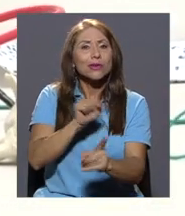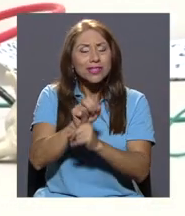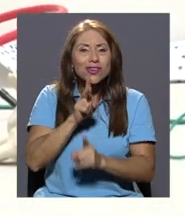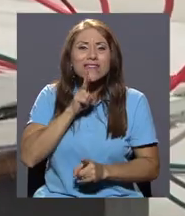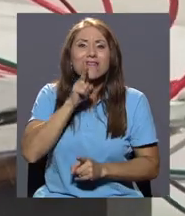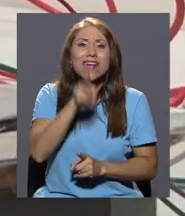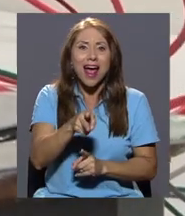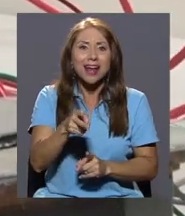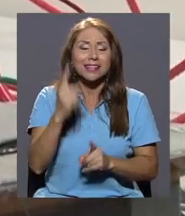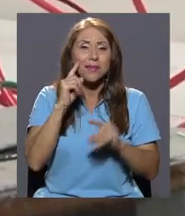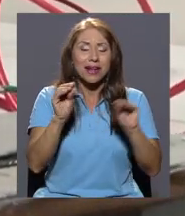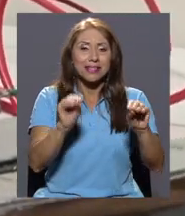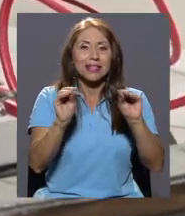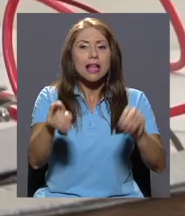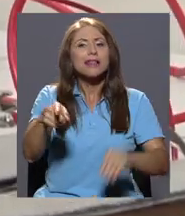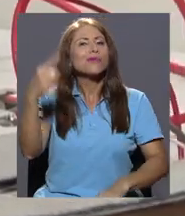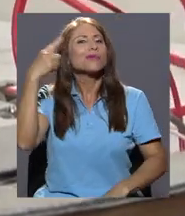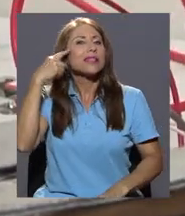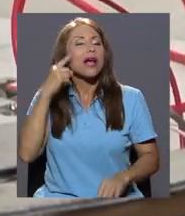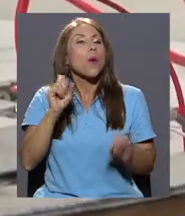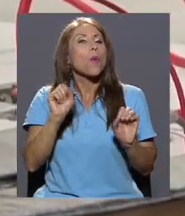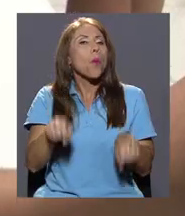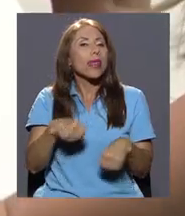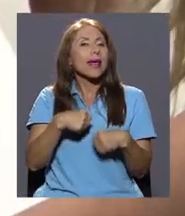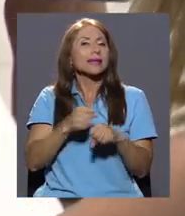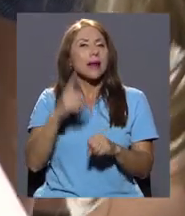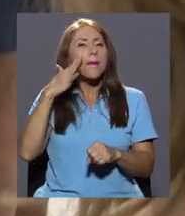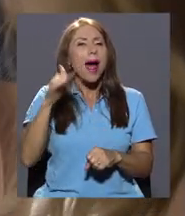que practiquen cómo proyectar actividades similares en